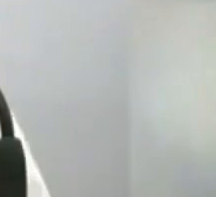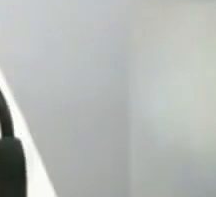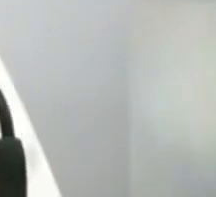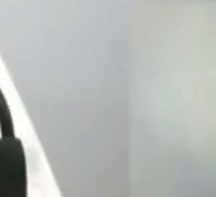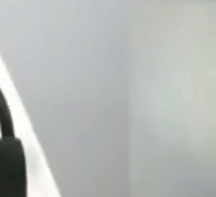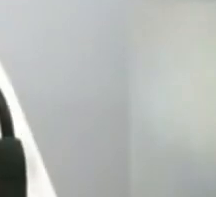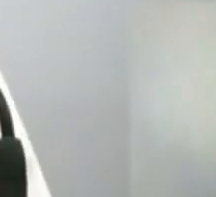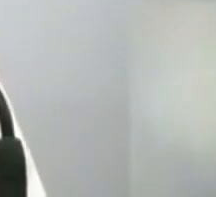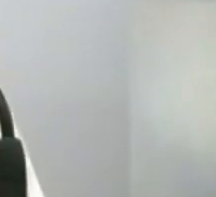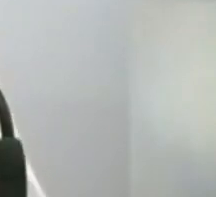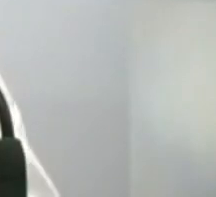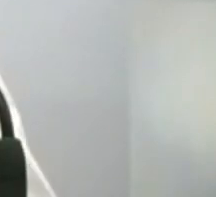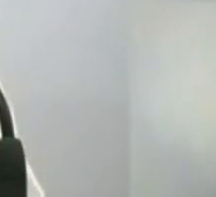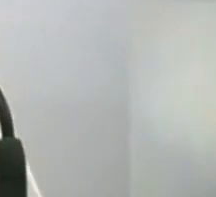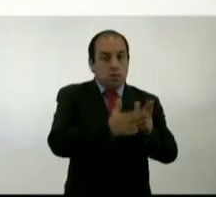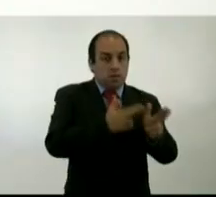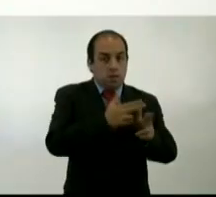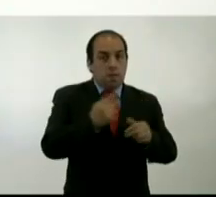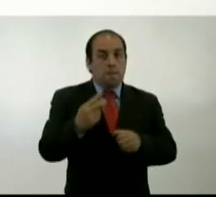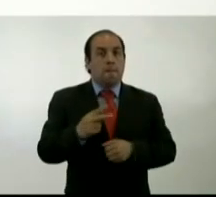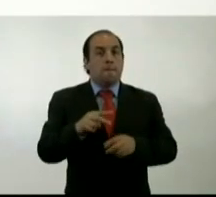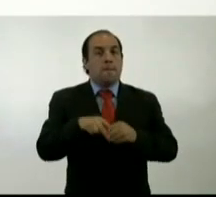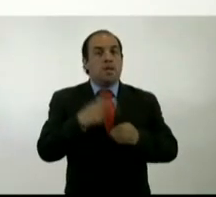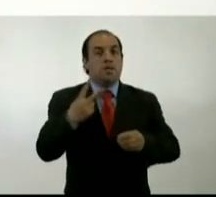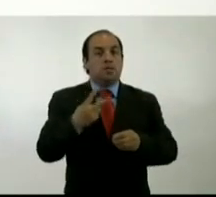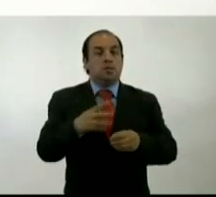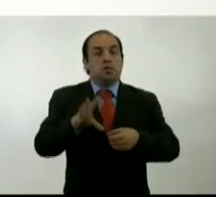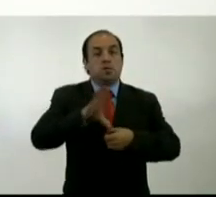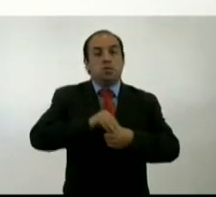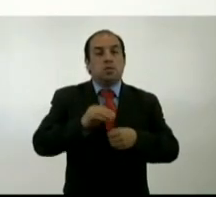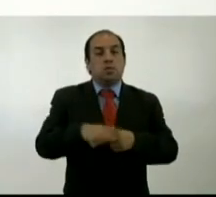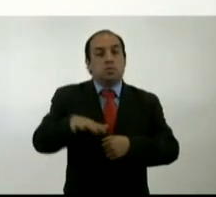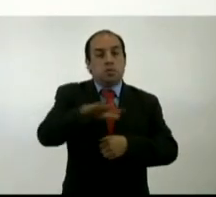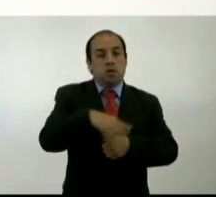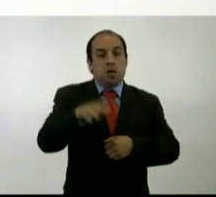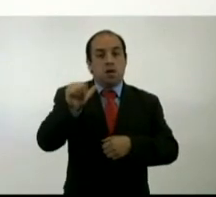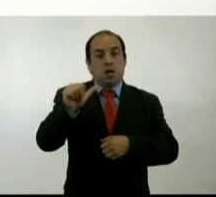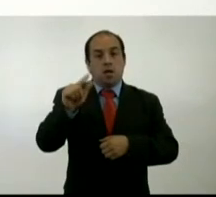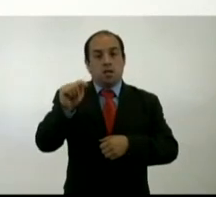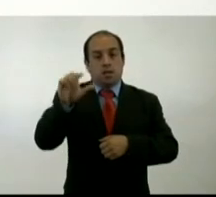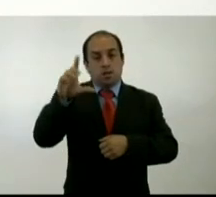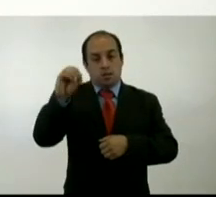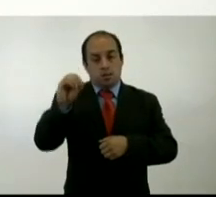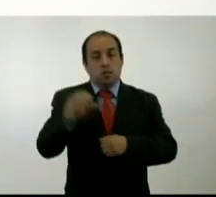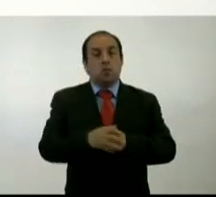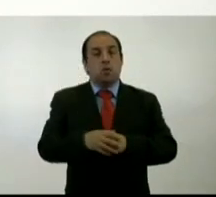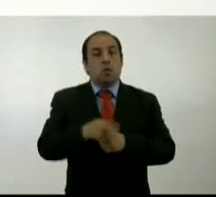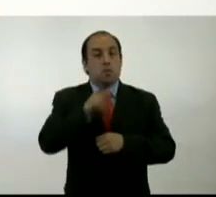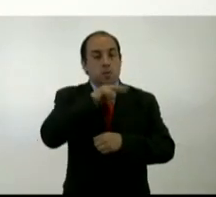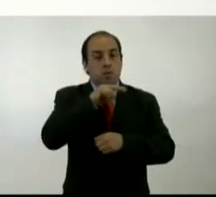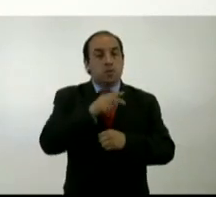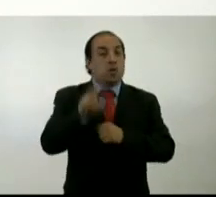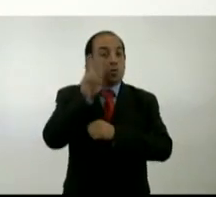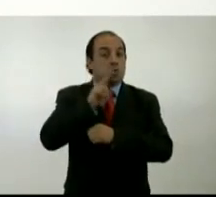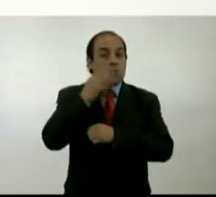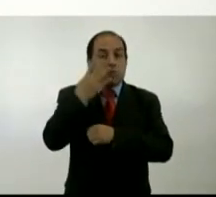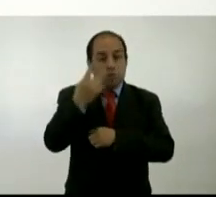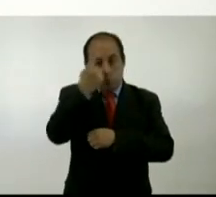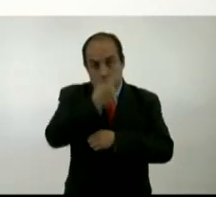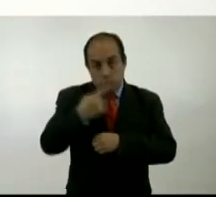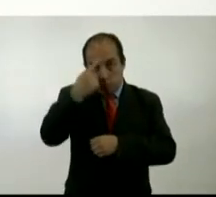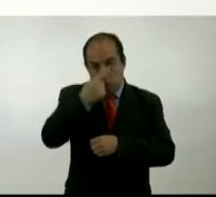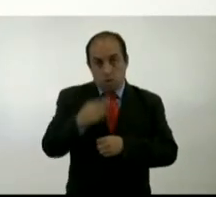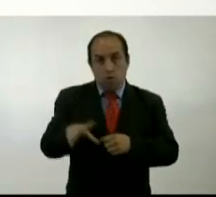Vamos en trenes en vacío, completamos el circuito de Tlalilco-Mixcoac y estamos probando durante 4 horas todo